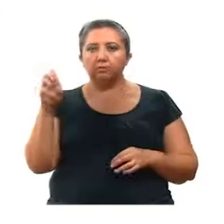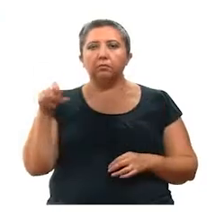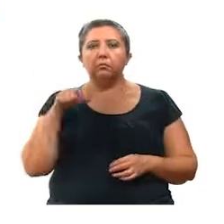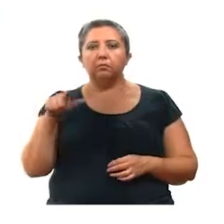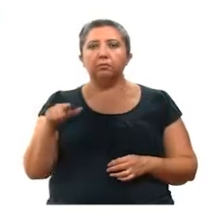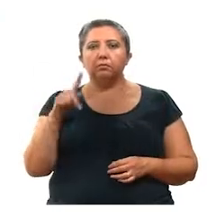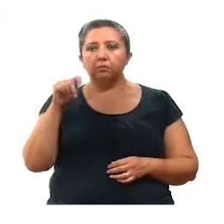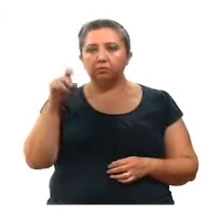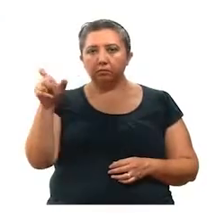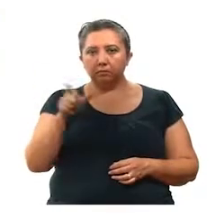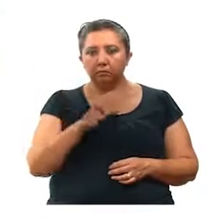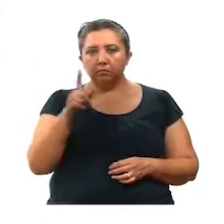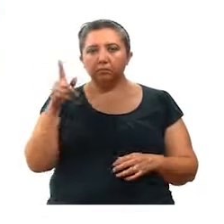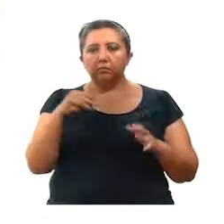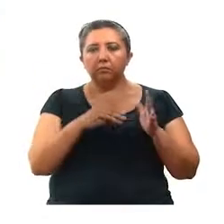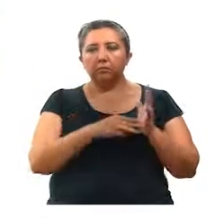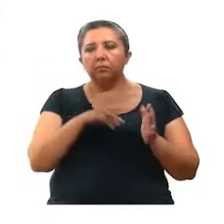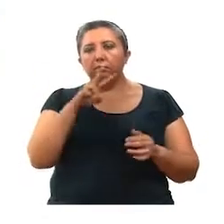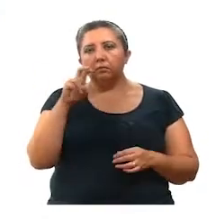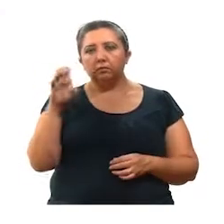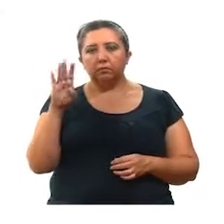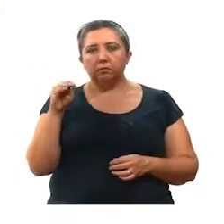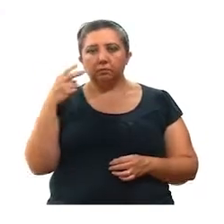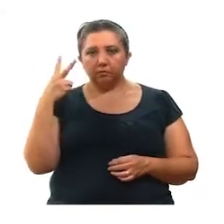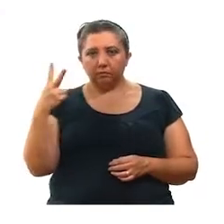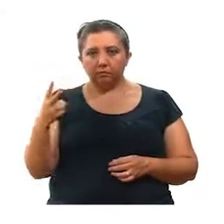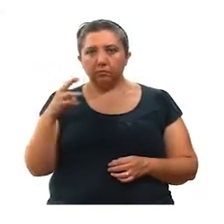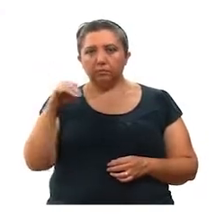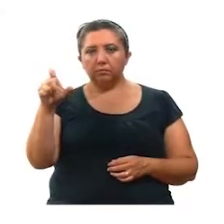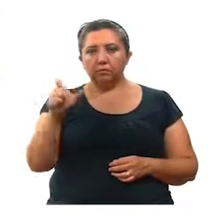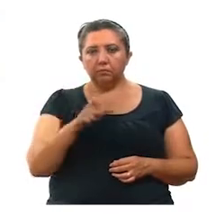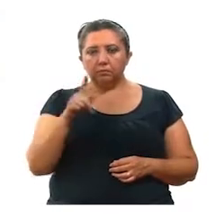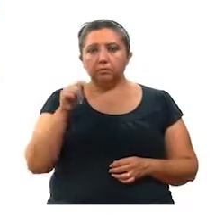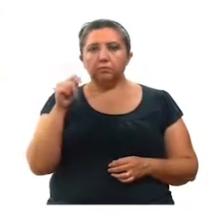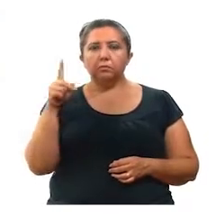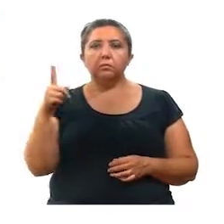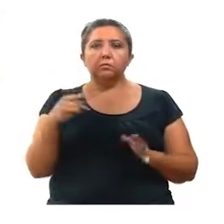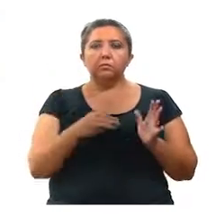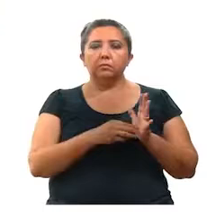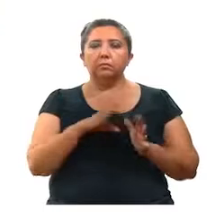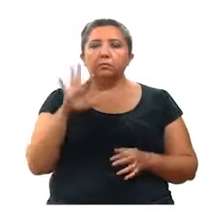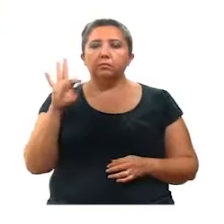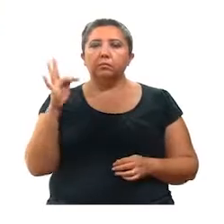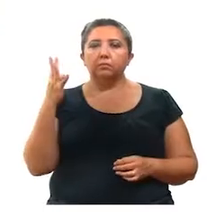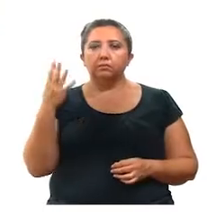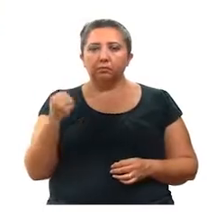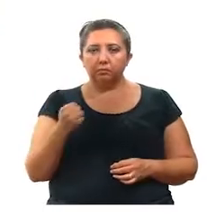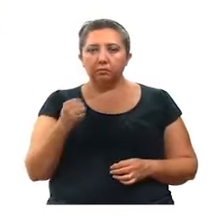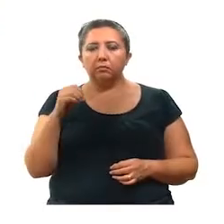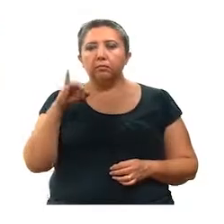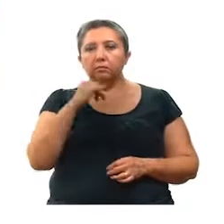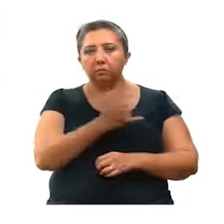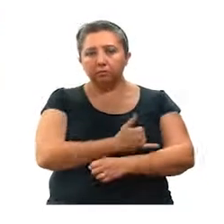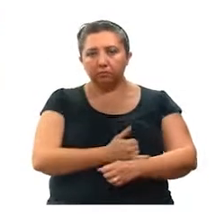1.317, Tecash, 1.292, Maxcanú, 1.049,